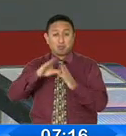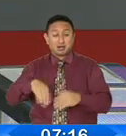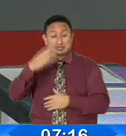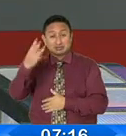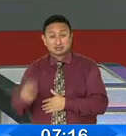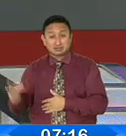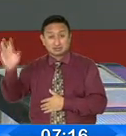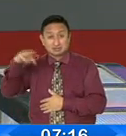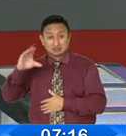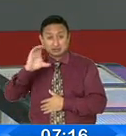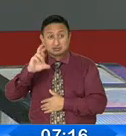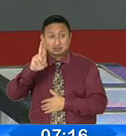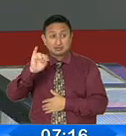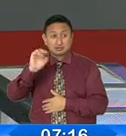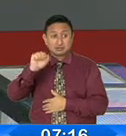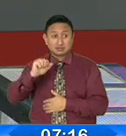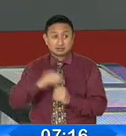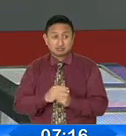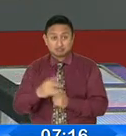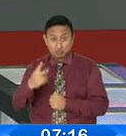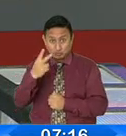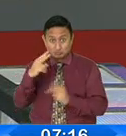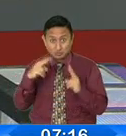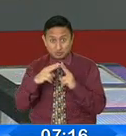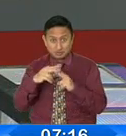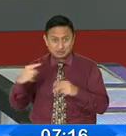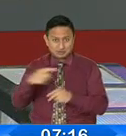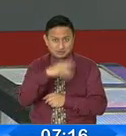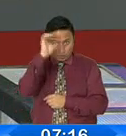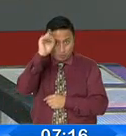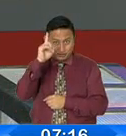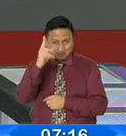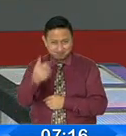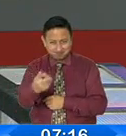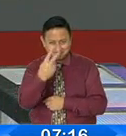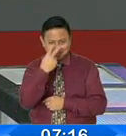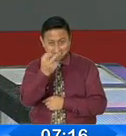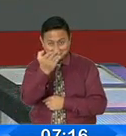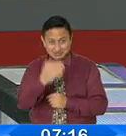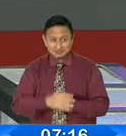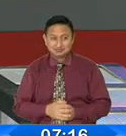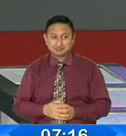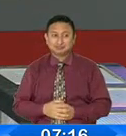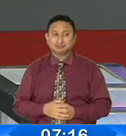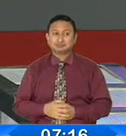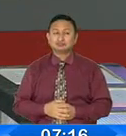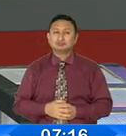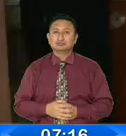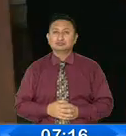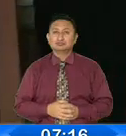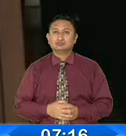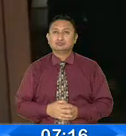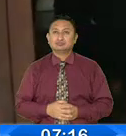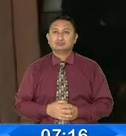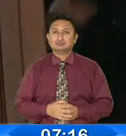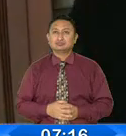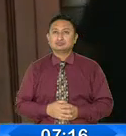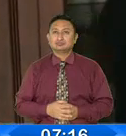Chris Campbell. Si desea conocer lo que opina, le invitamos a mirar el siguiente reportaje.